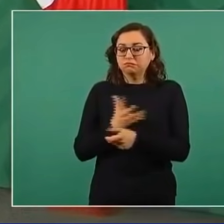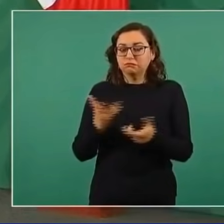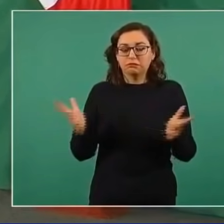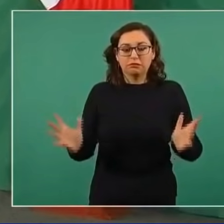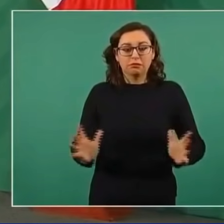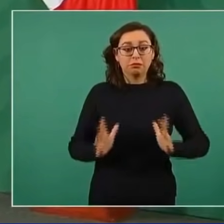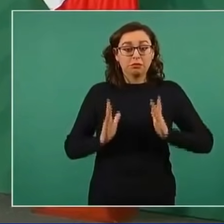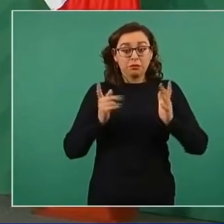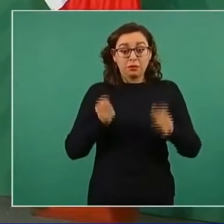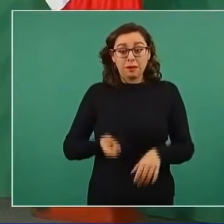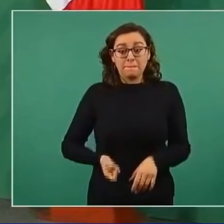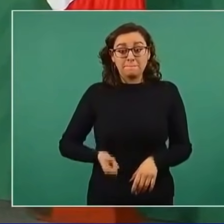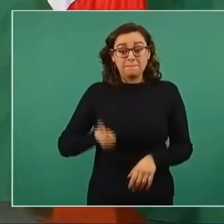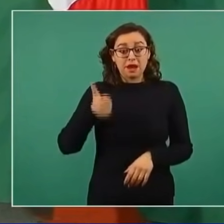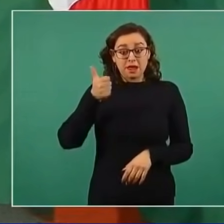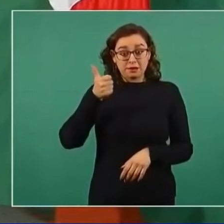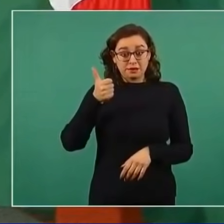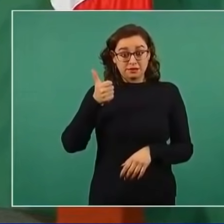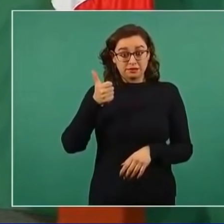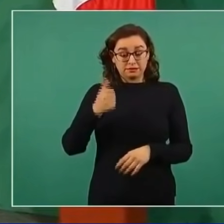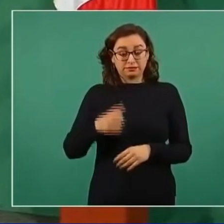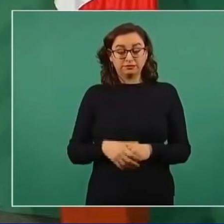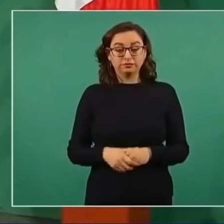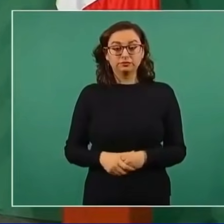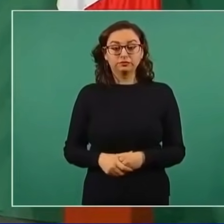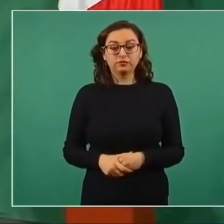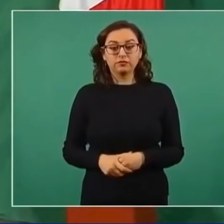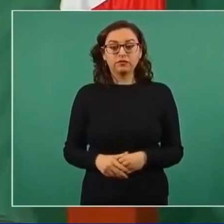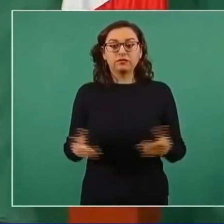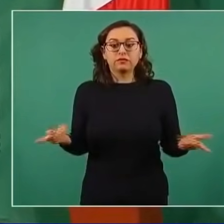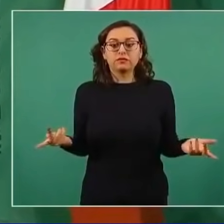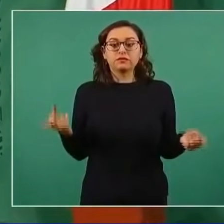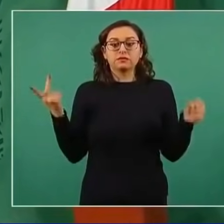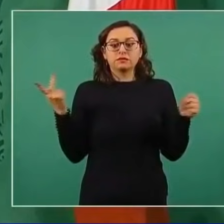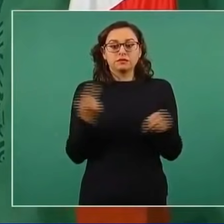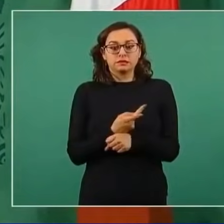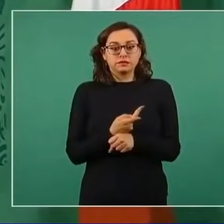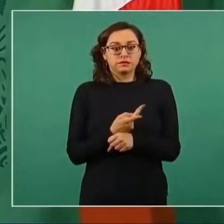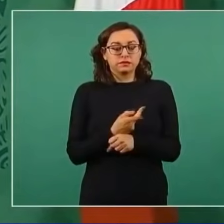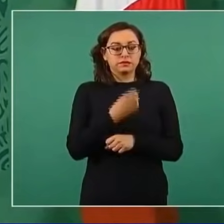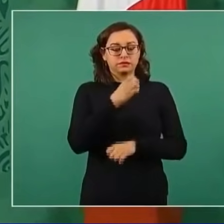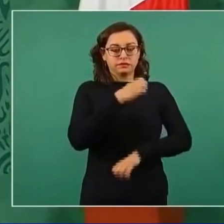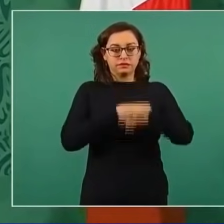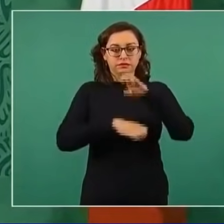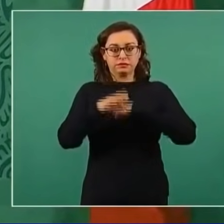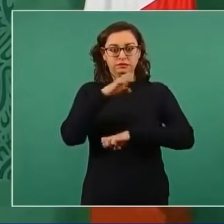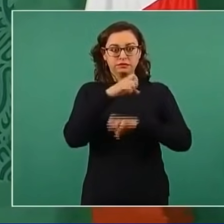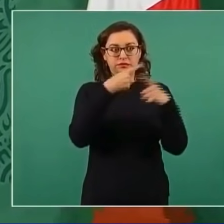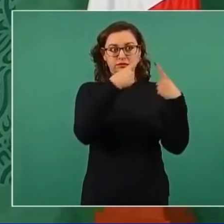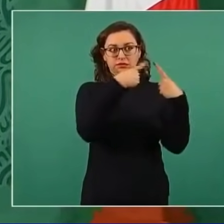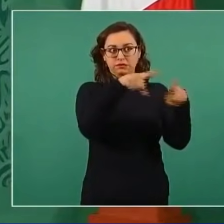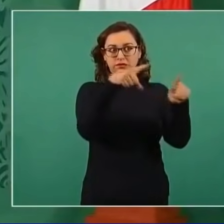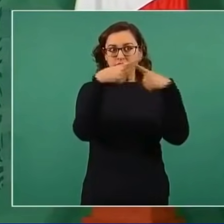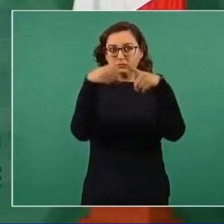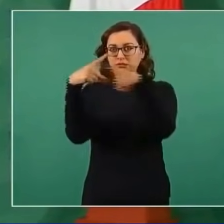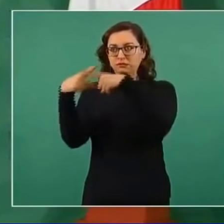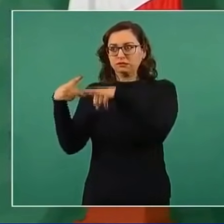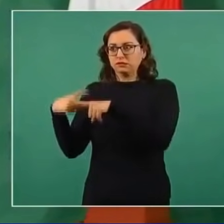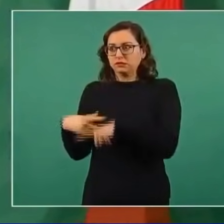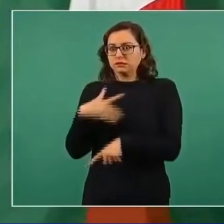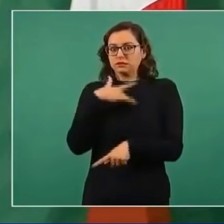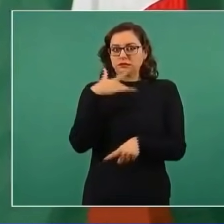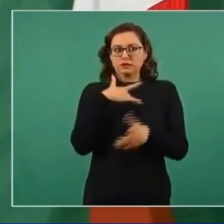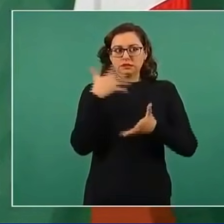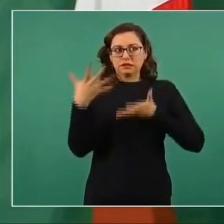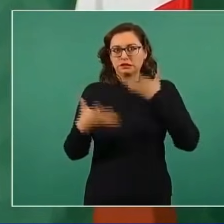inédito. Entonces, algunas petroleras tomaron la decisión de vender